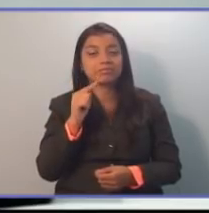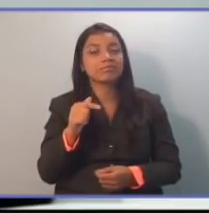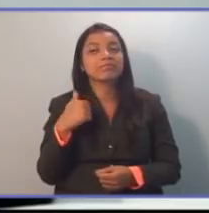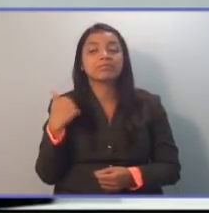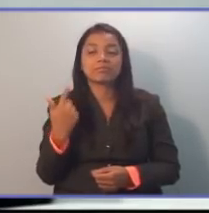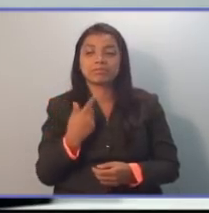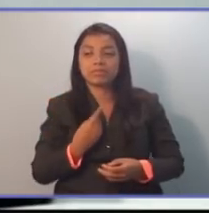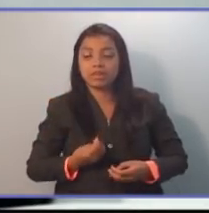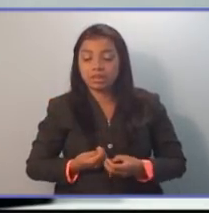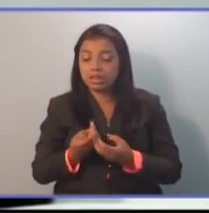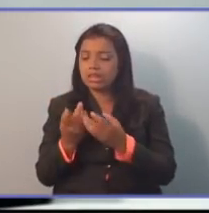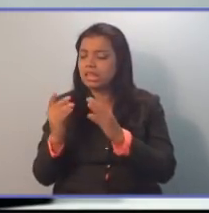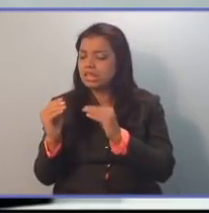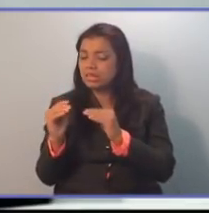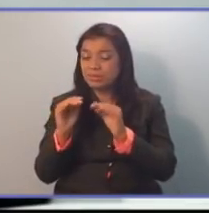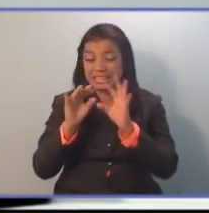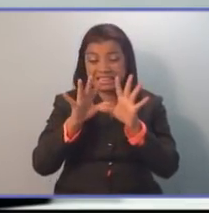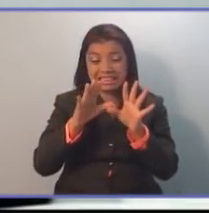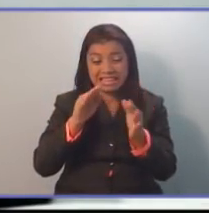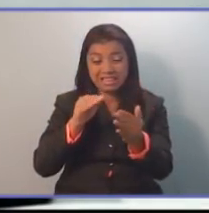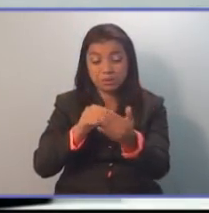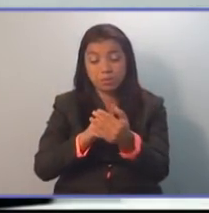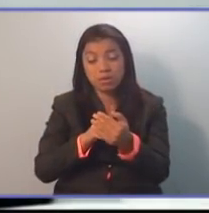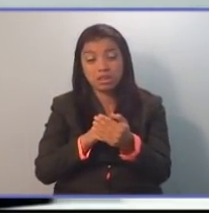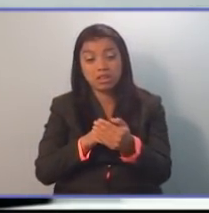hablamos más de 10.000